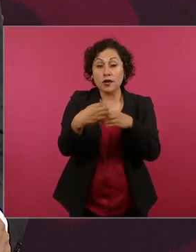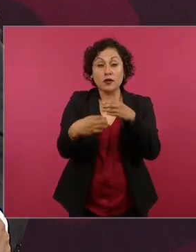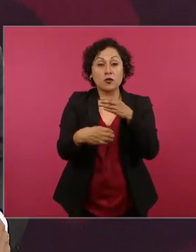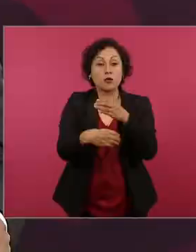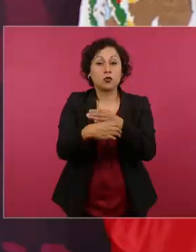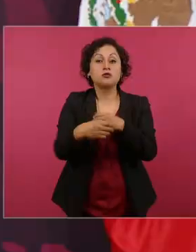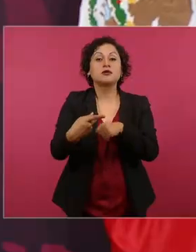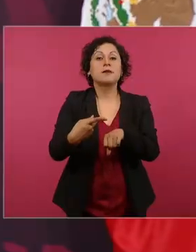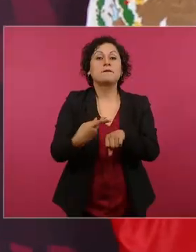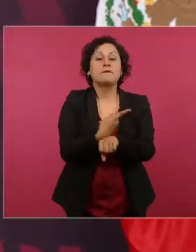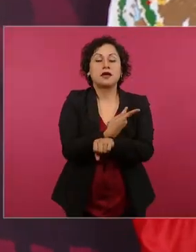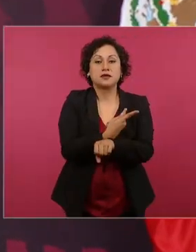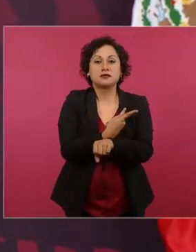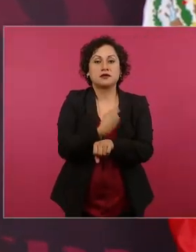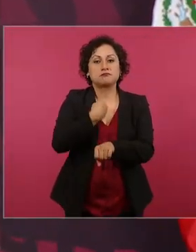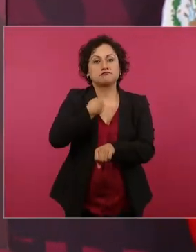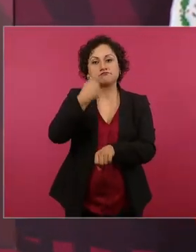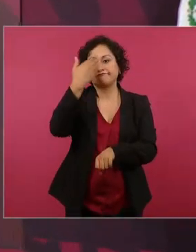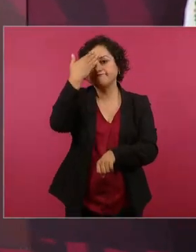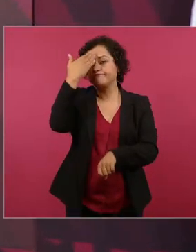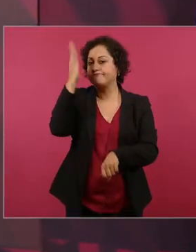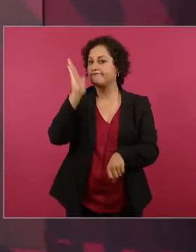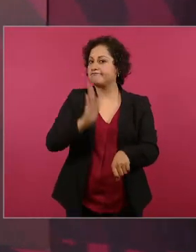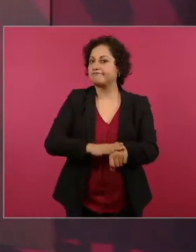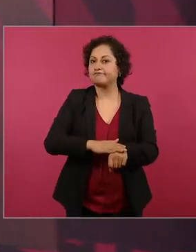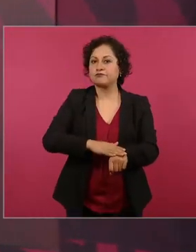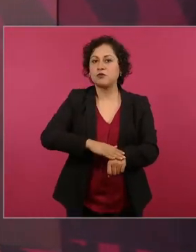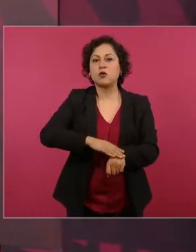que no se me va a olvidar